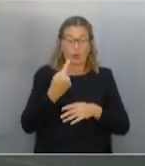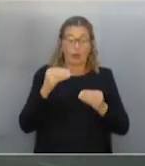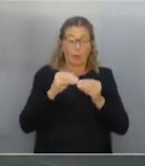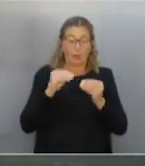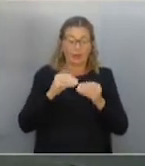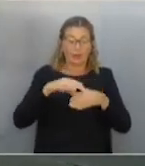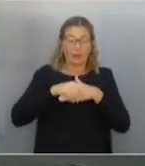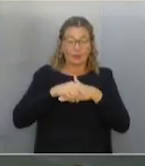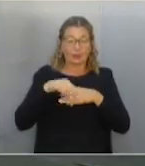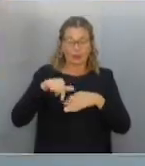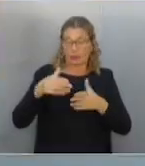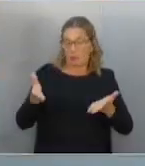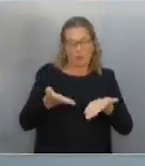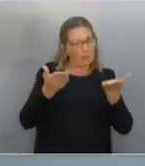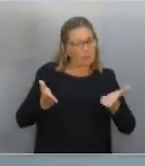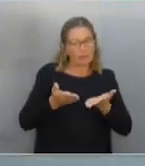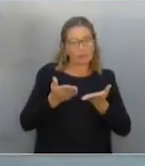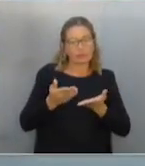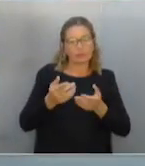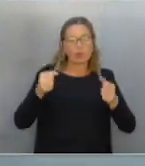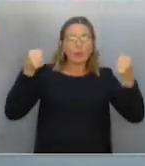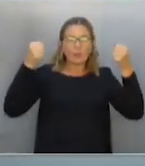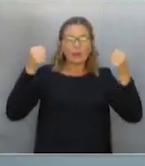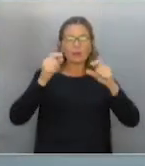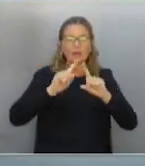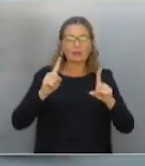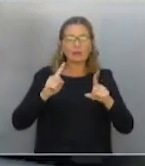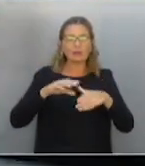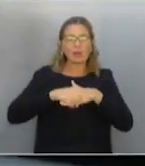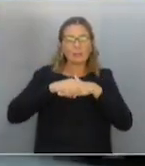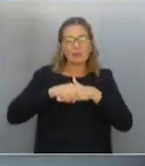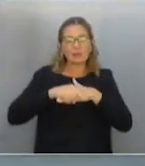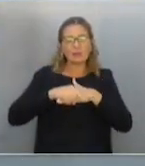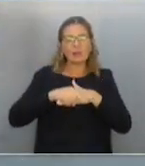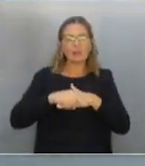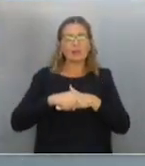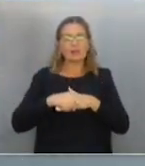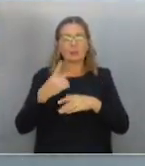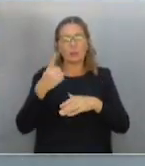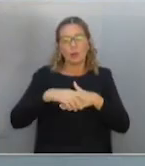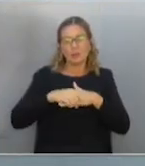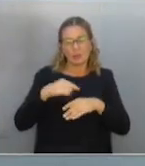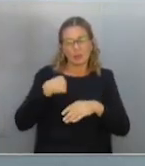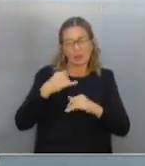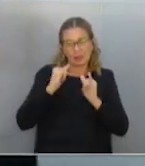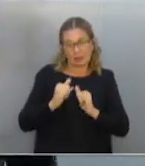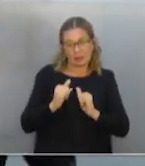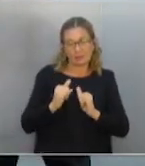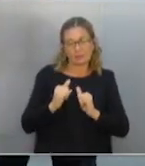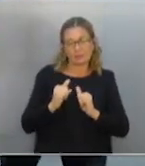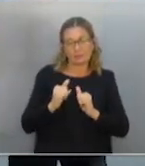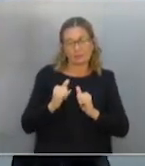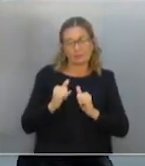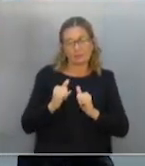que salga en el momento. No, con pancarta no, sí vengo con amigas. En realidad hay una amiga mía que sí, que está